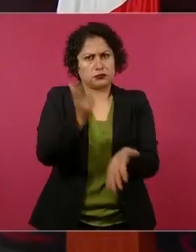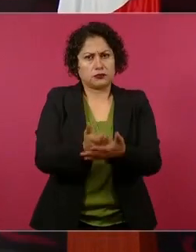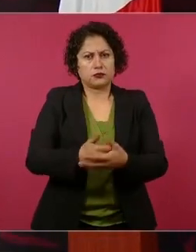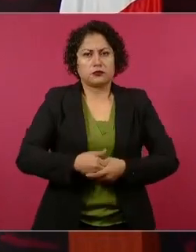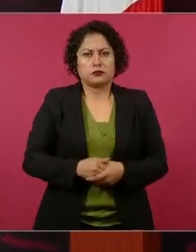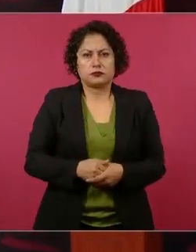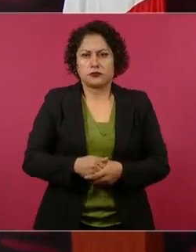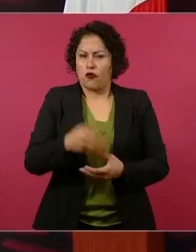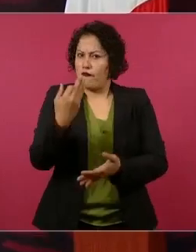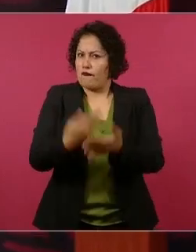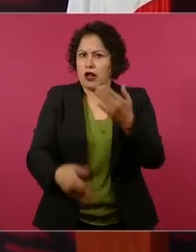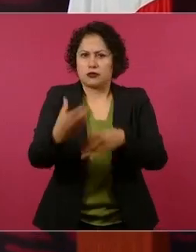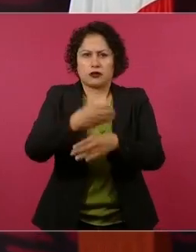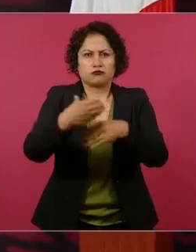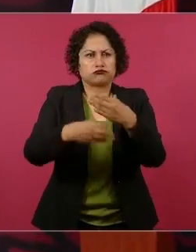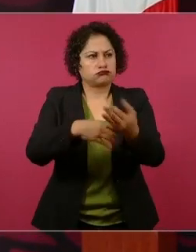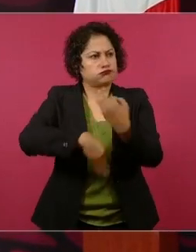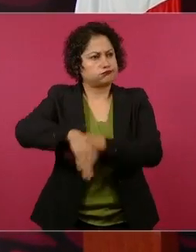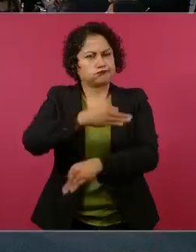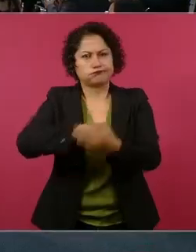todo lo que haga falta.